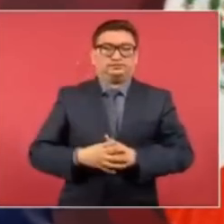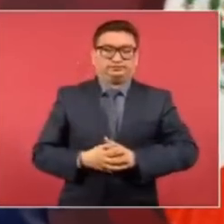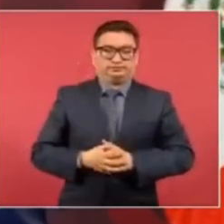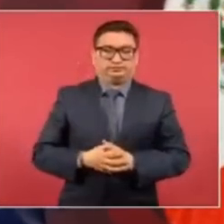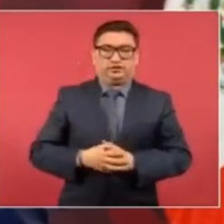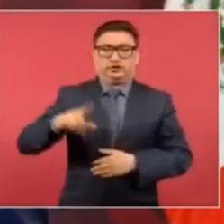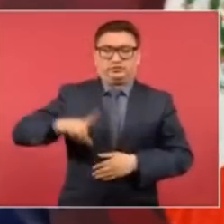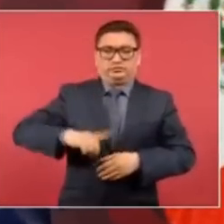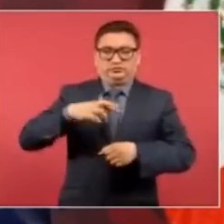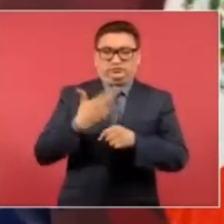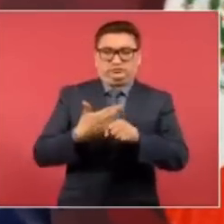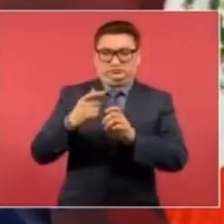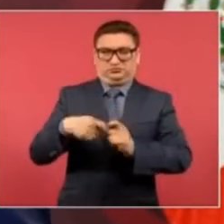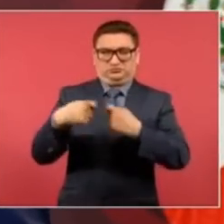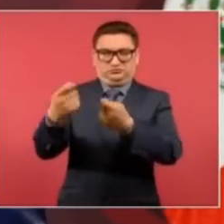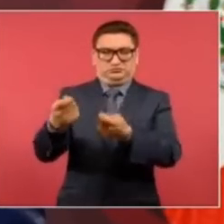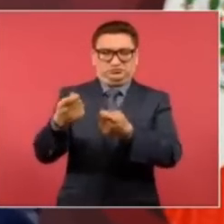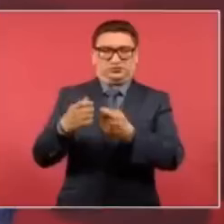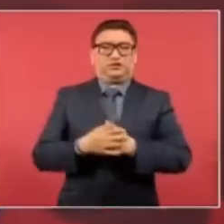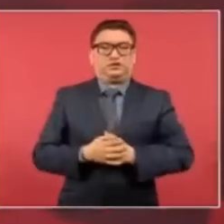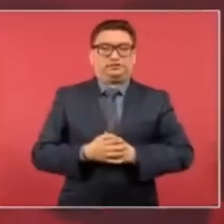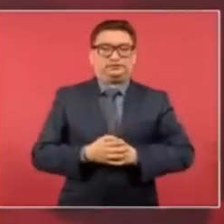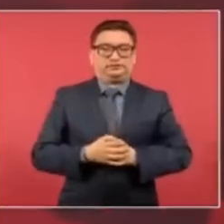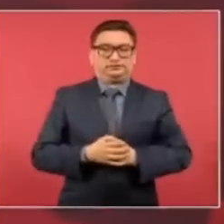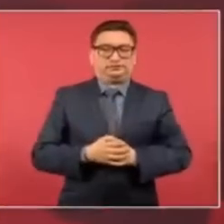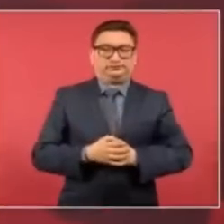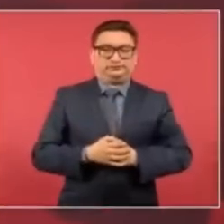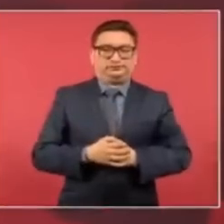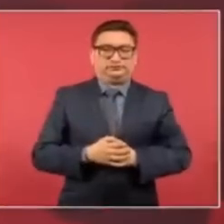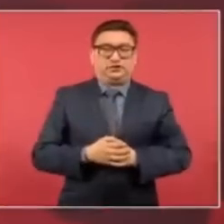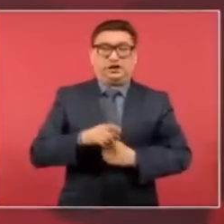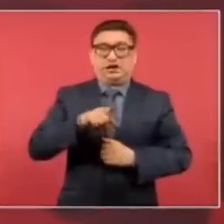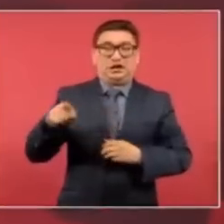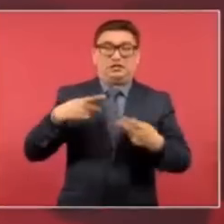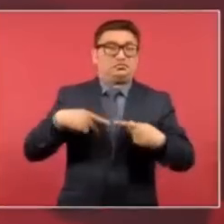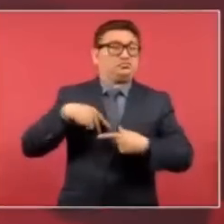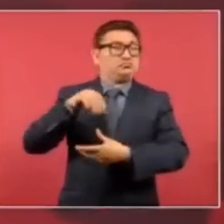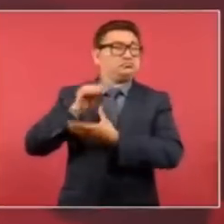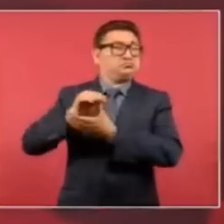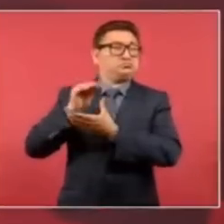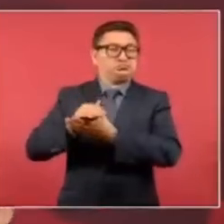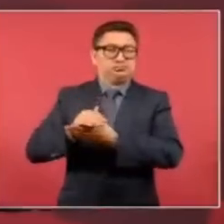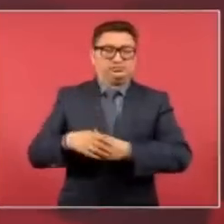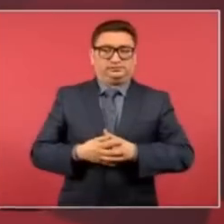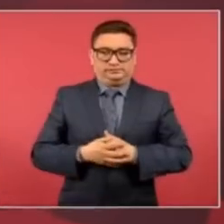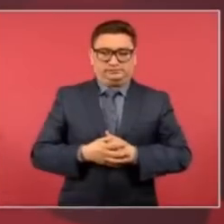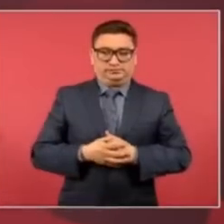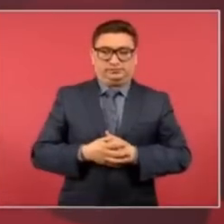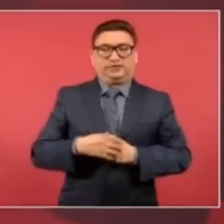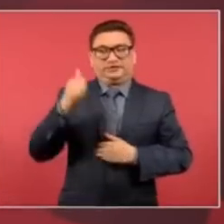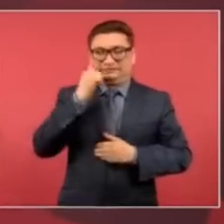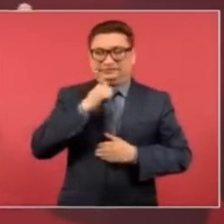al gobernador, y nunca les hacían caso. Y cada vez